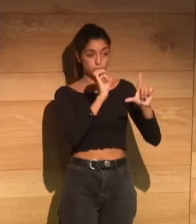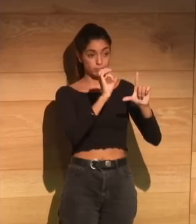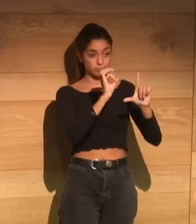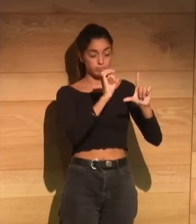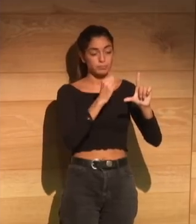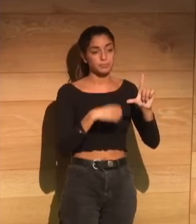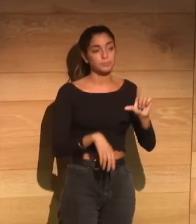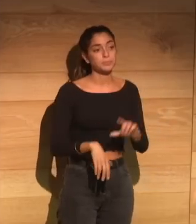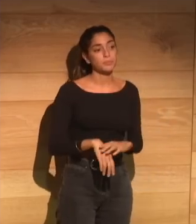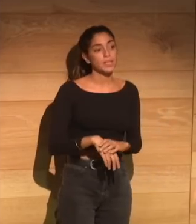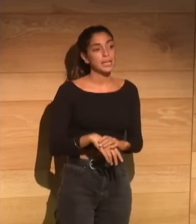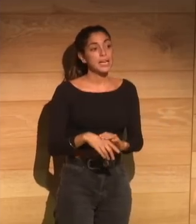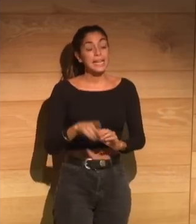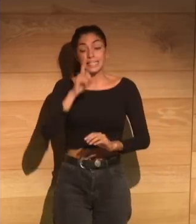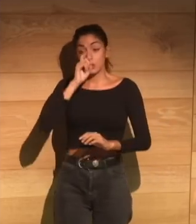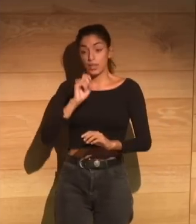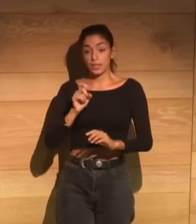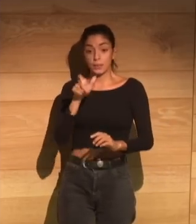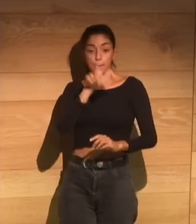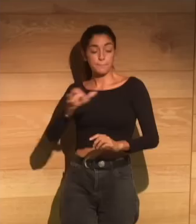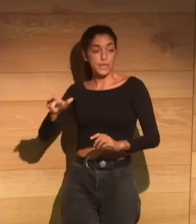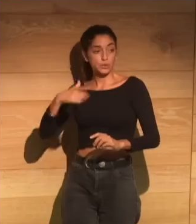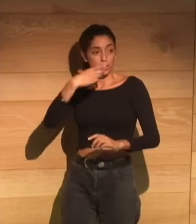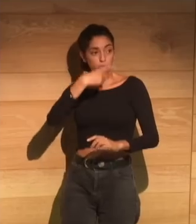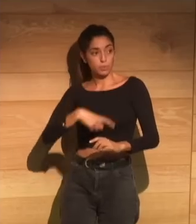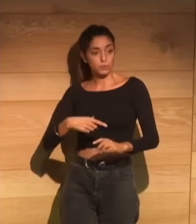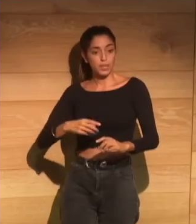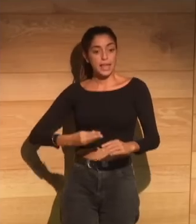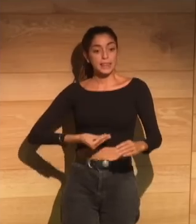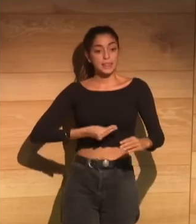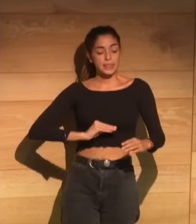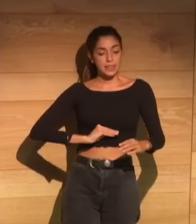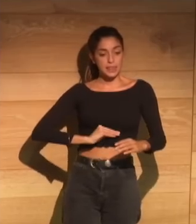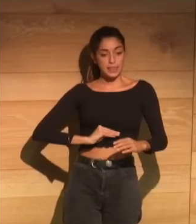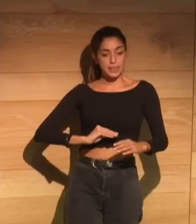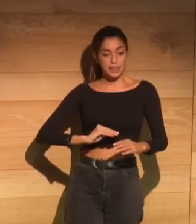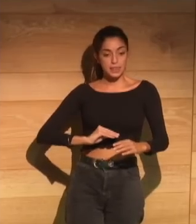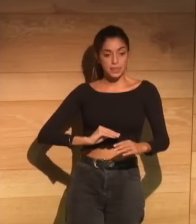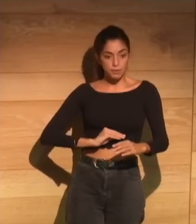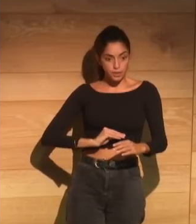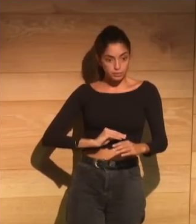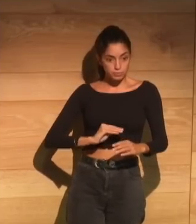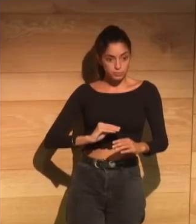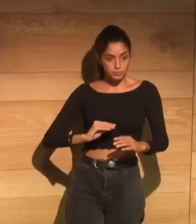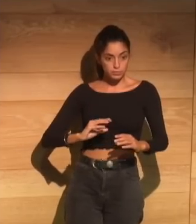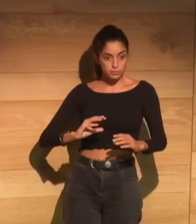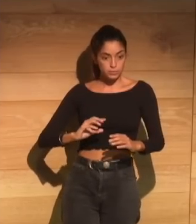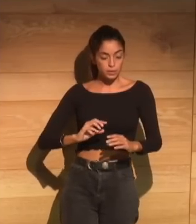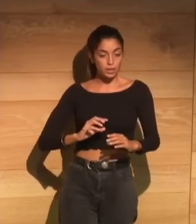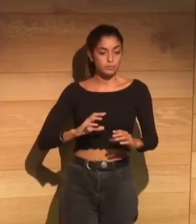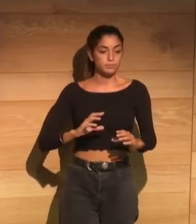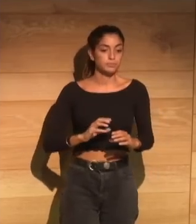importante recordar que los seres humanos llevamos puesto un diafragma y un... uno más que otro. Y una